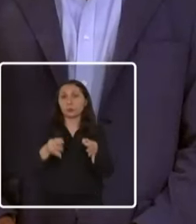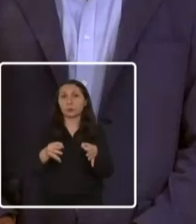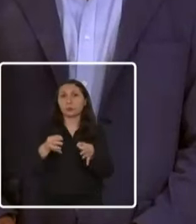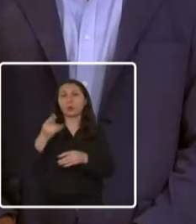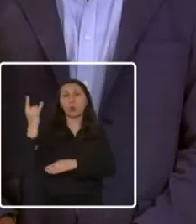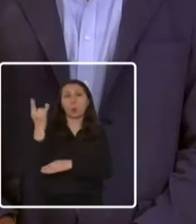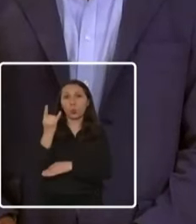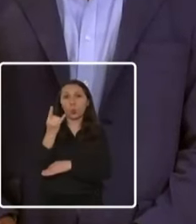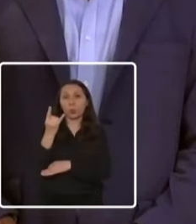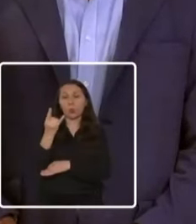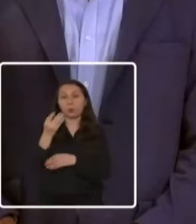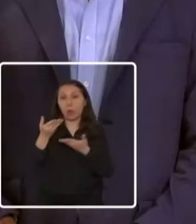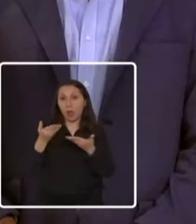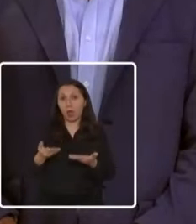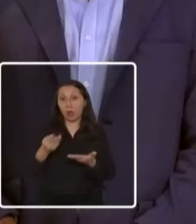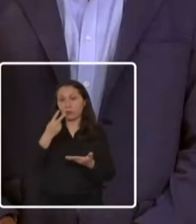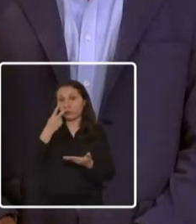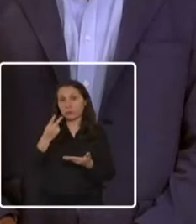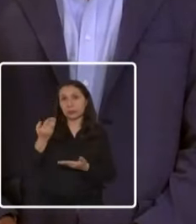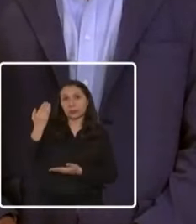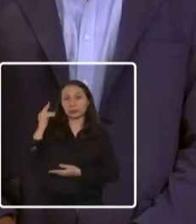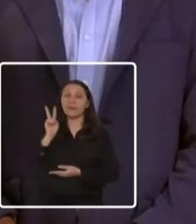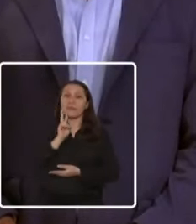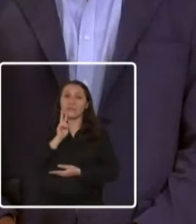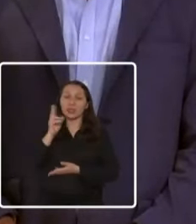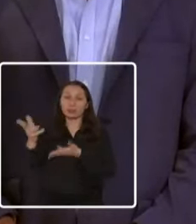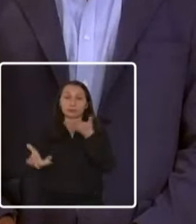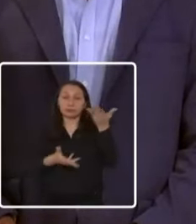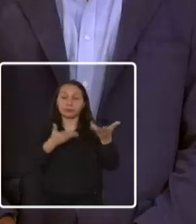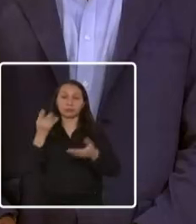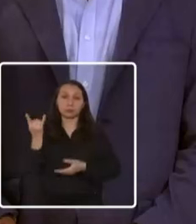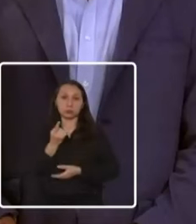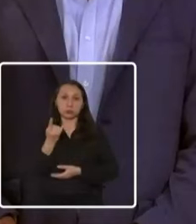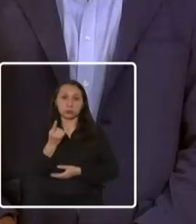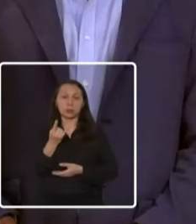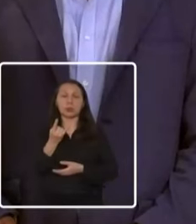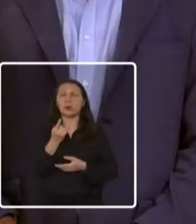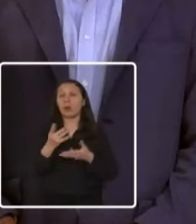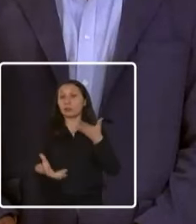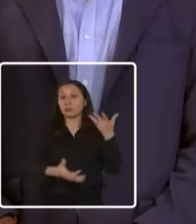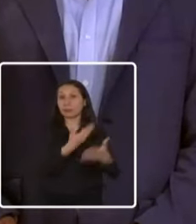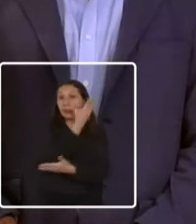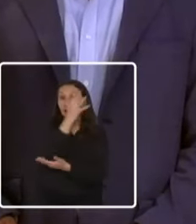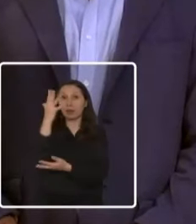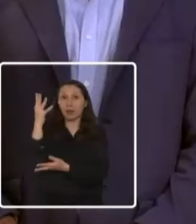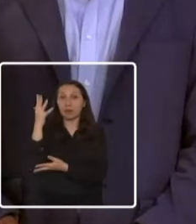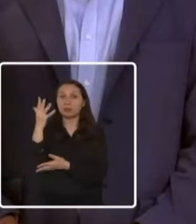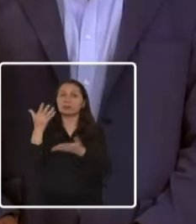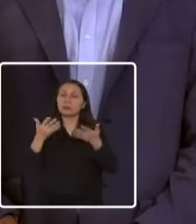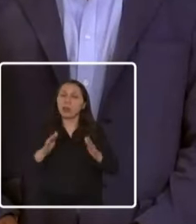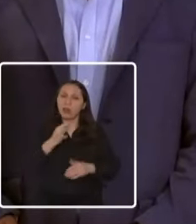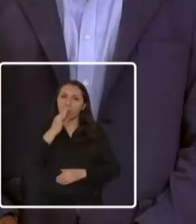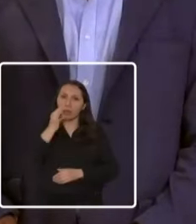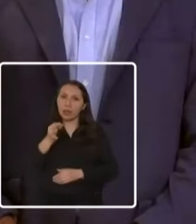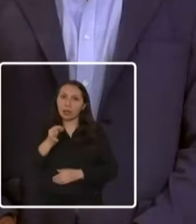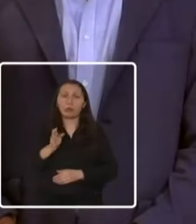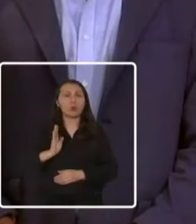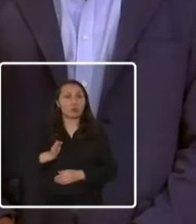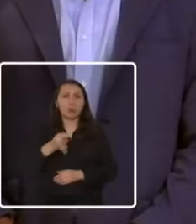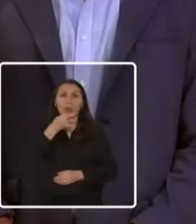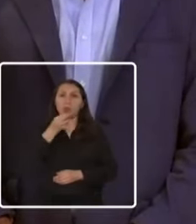presentara una emergencia como la que se empezó a presentar el día viernes, con estos incendios forestales que, lo hemos dicho y lo vamos a